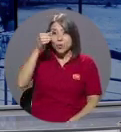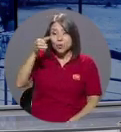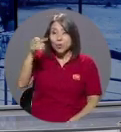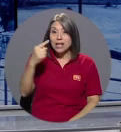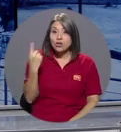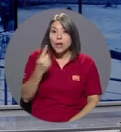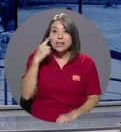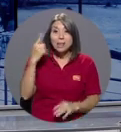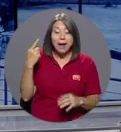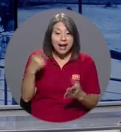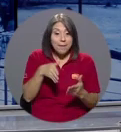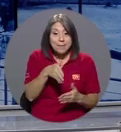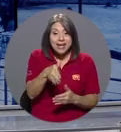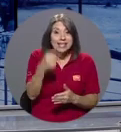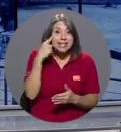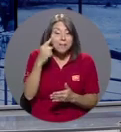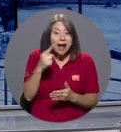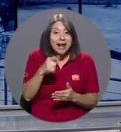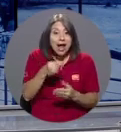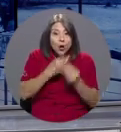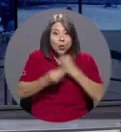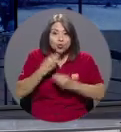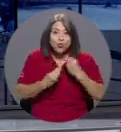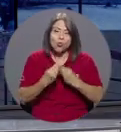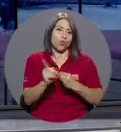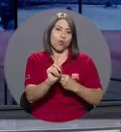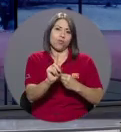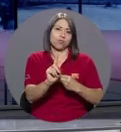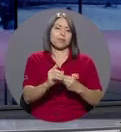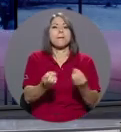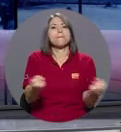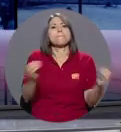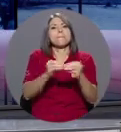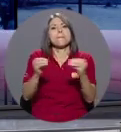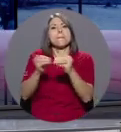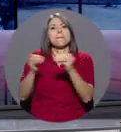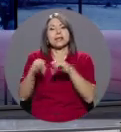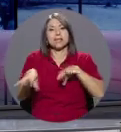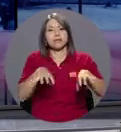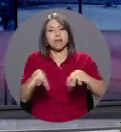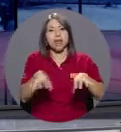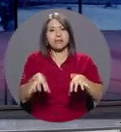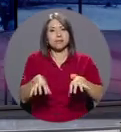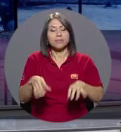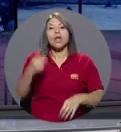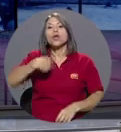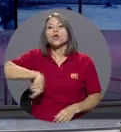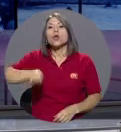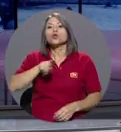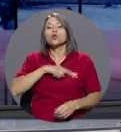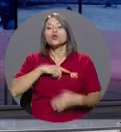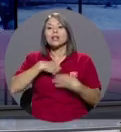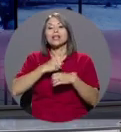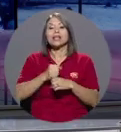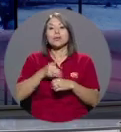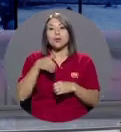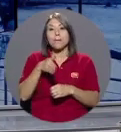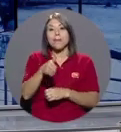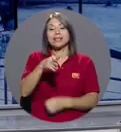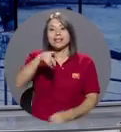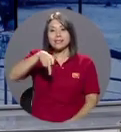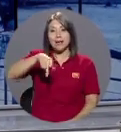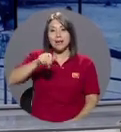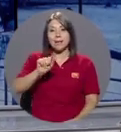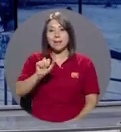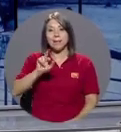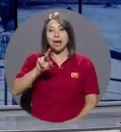de productos y de actividades que se pueden realizar alrededor de ella. Nosotros lo que hacemos es que producimos los juveniles de pargo manchado en el